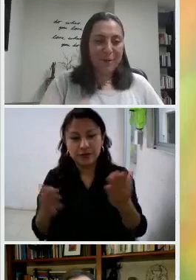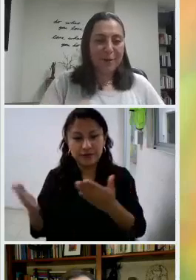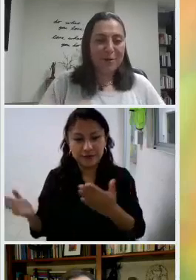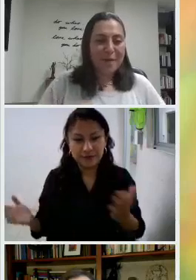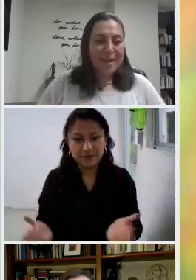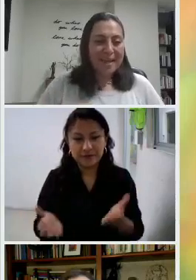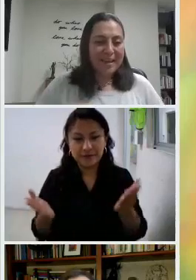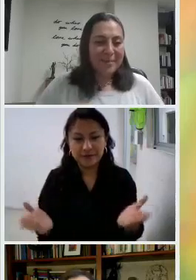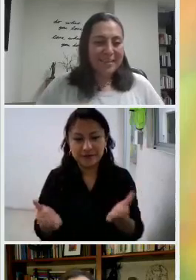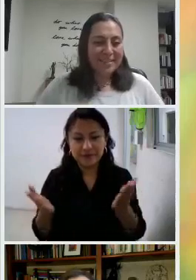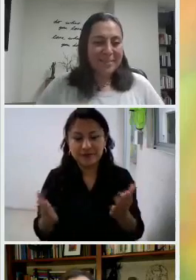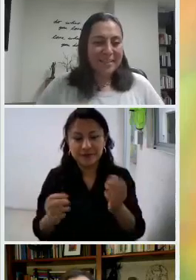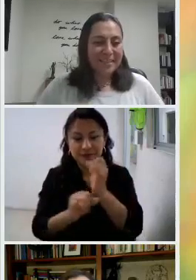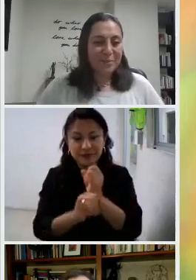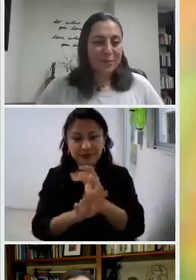doctora.